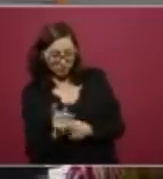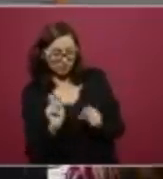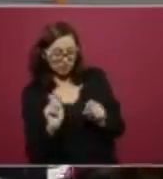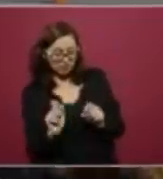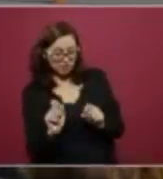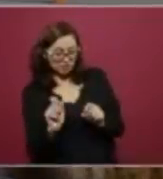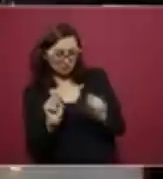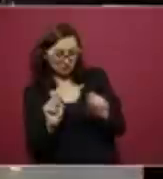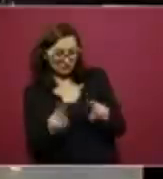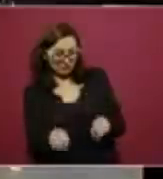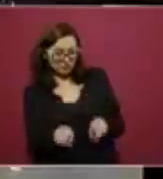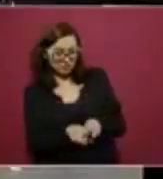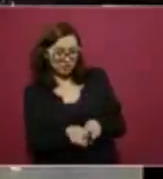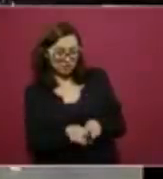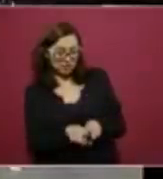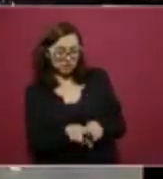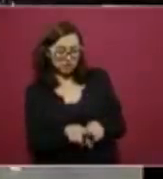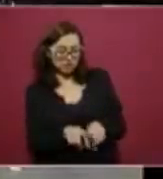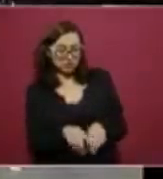Por ejemplo, para ver si habría